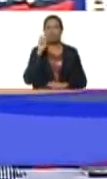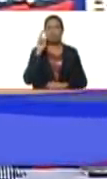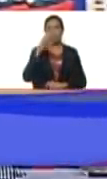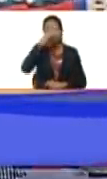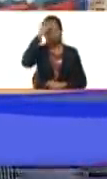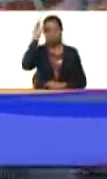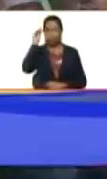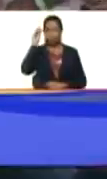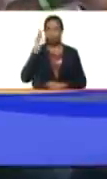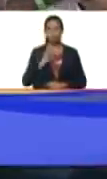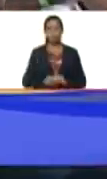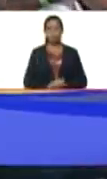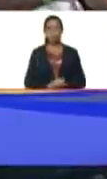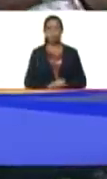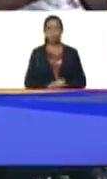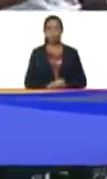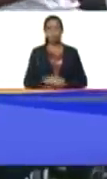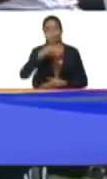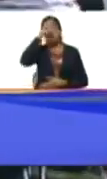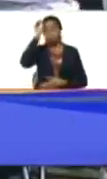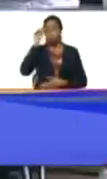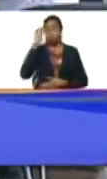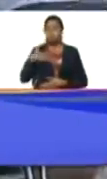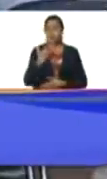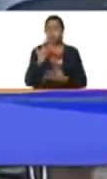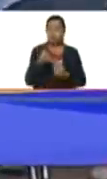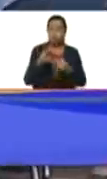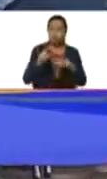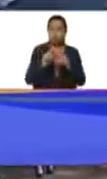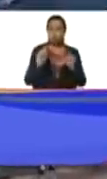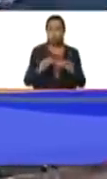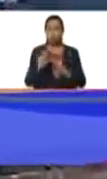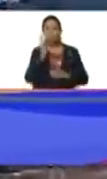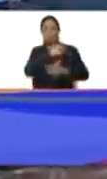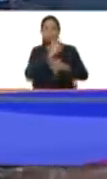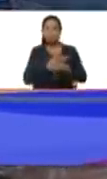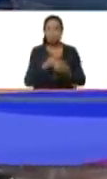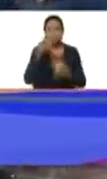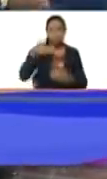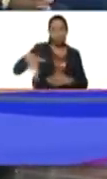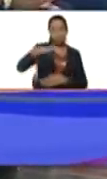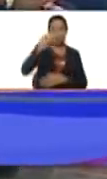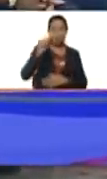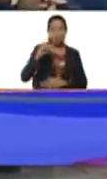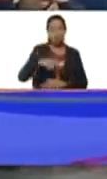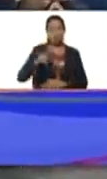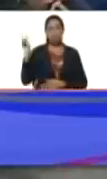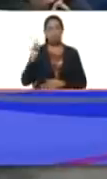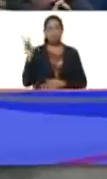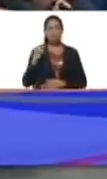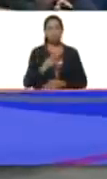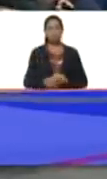Trump. Y Donald Trump puede entender el poder popular de Venezuela.